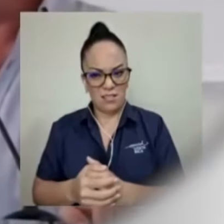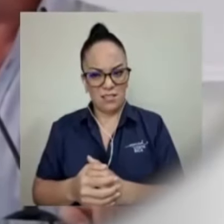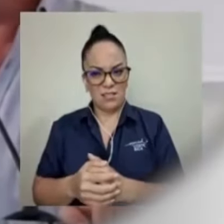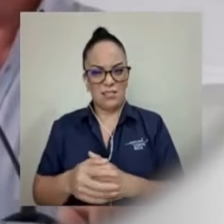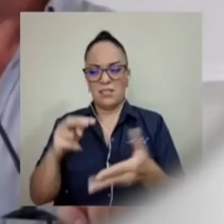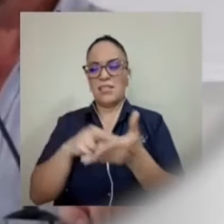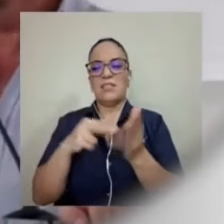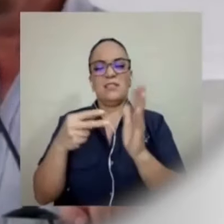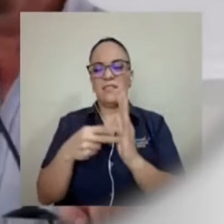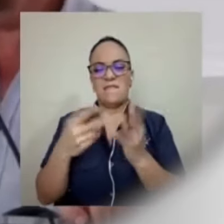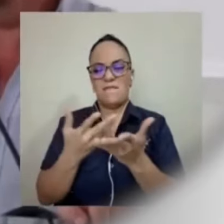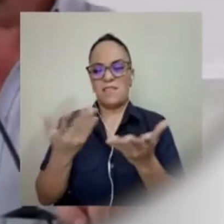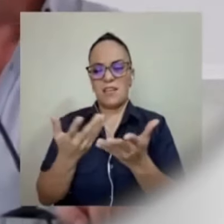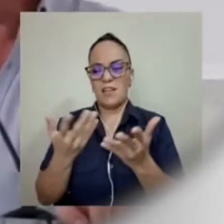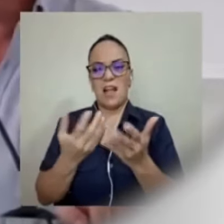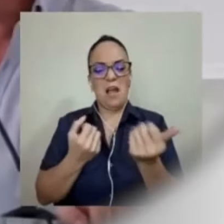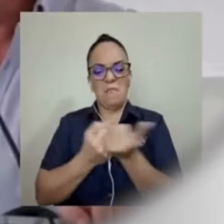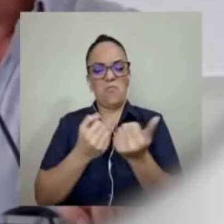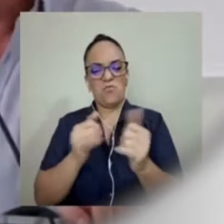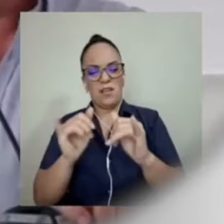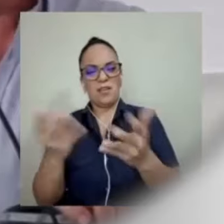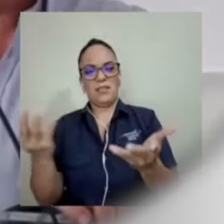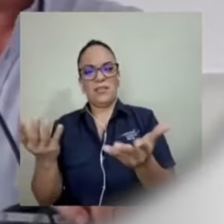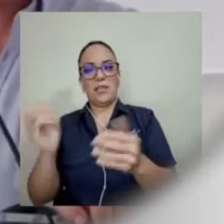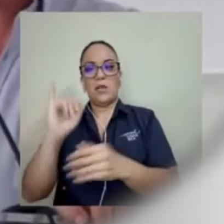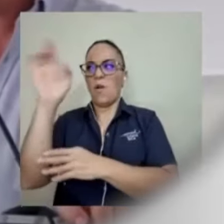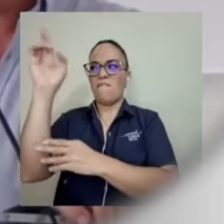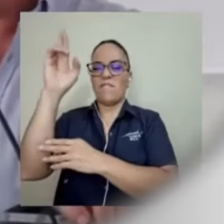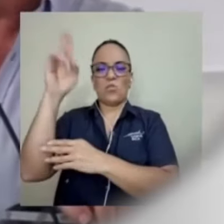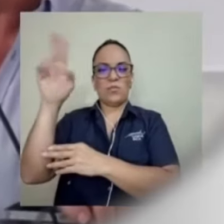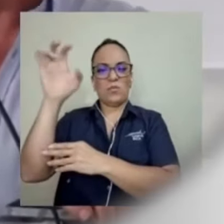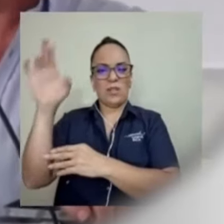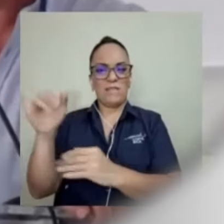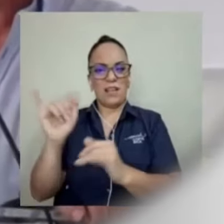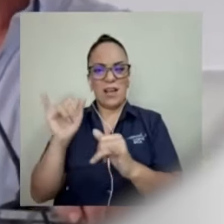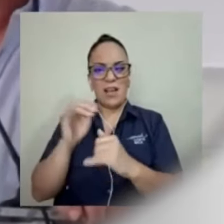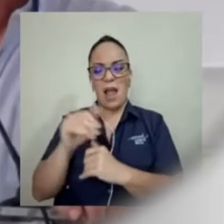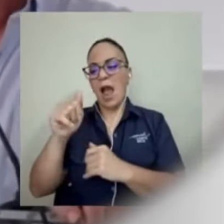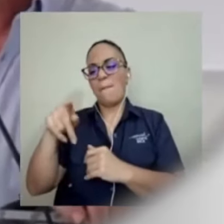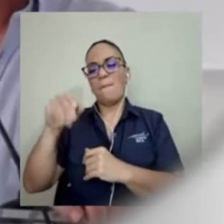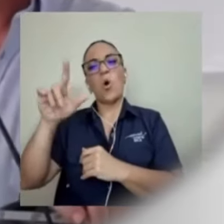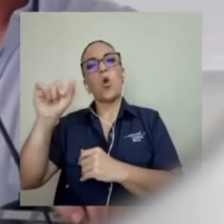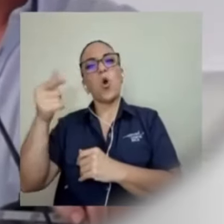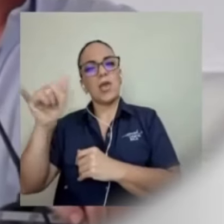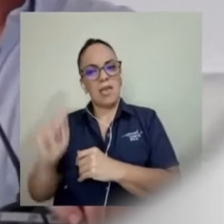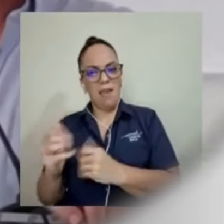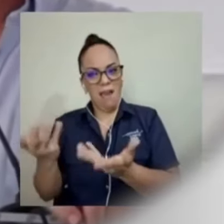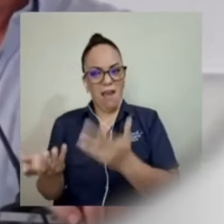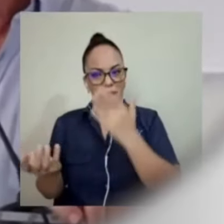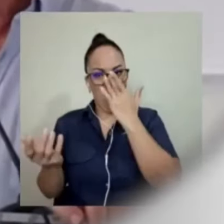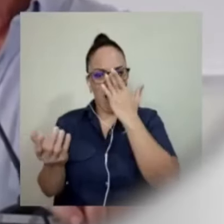eso ser apologista lo mismo que el rector esos son apologías a